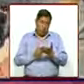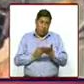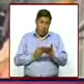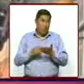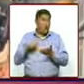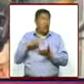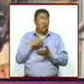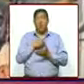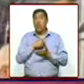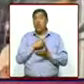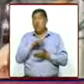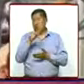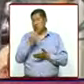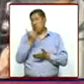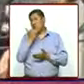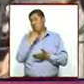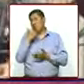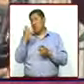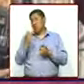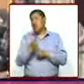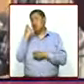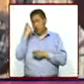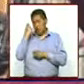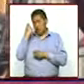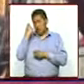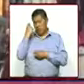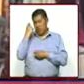nos hemos equivocado, ganamos.